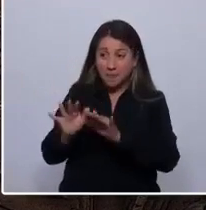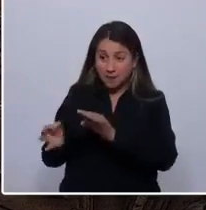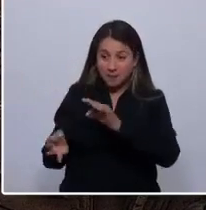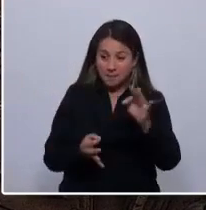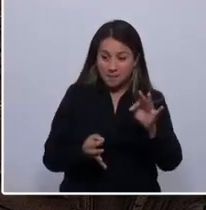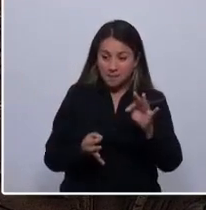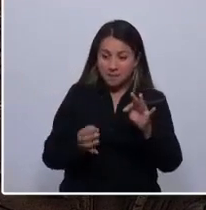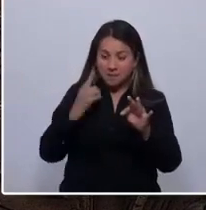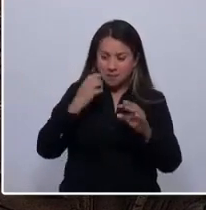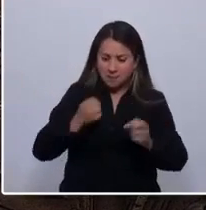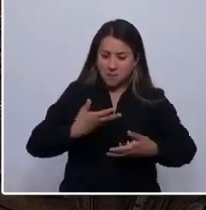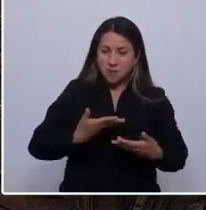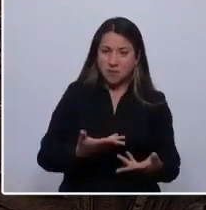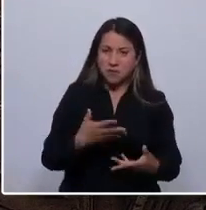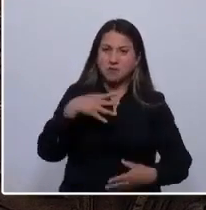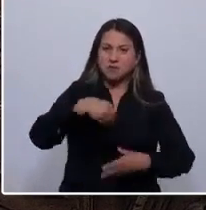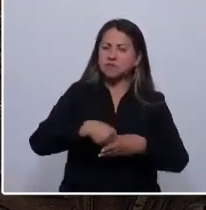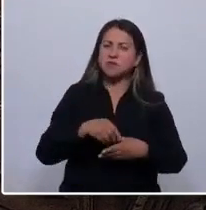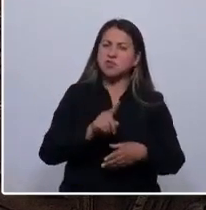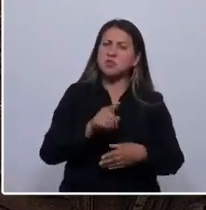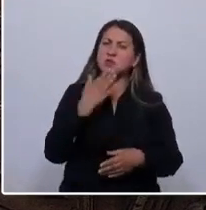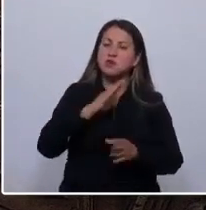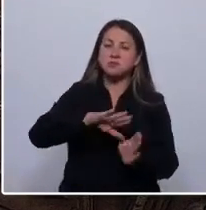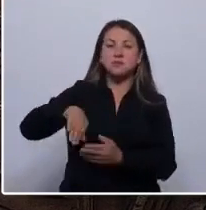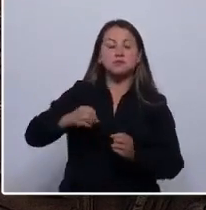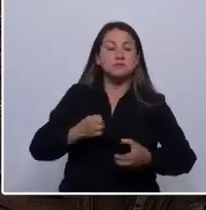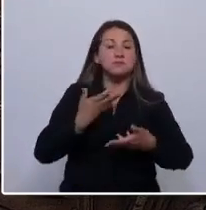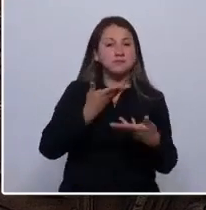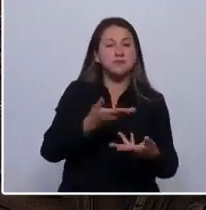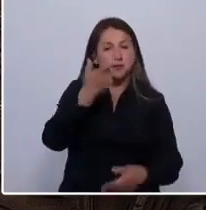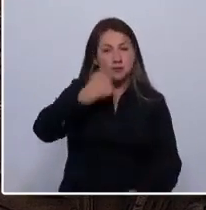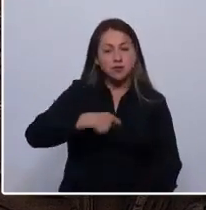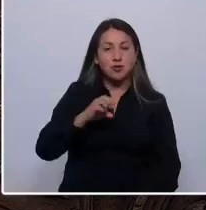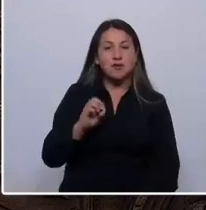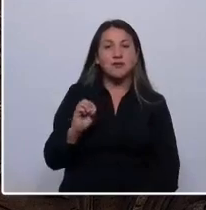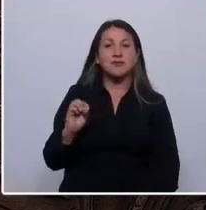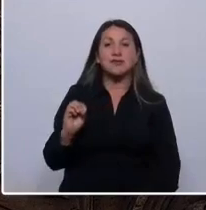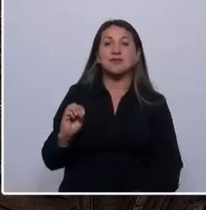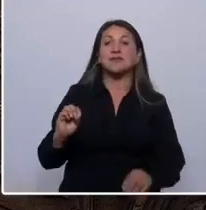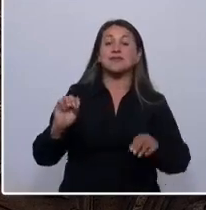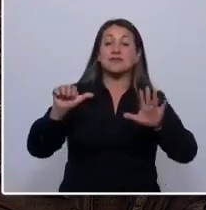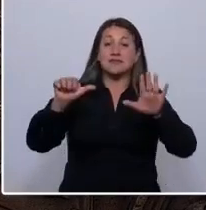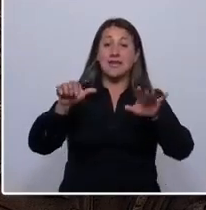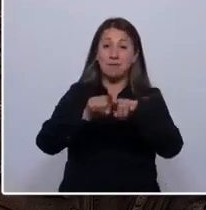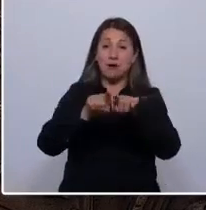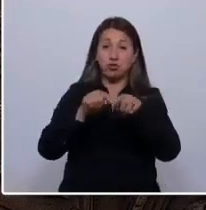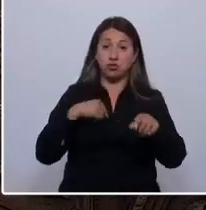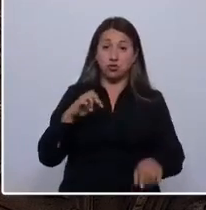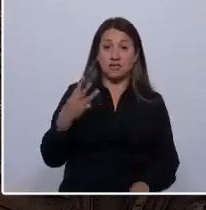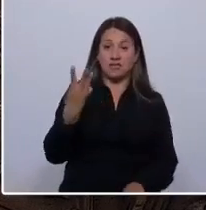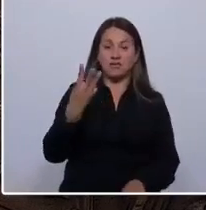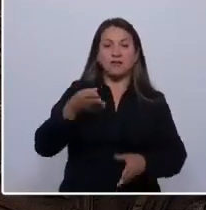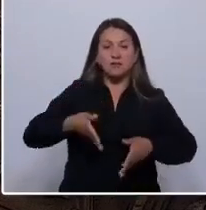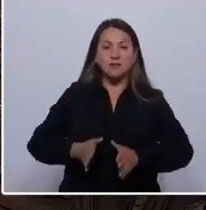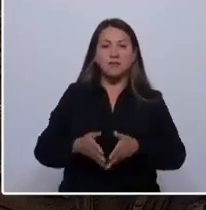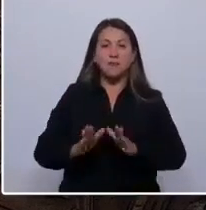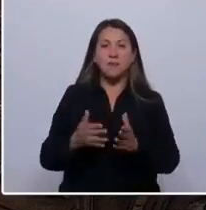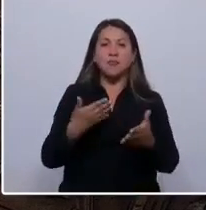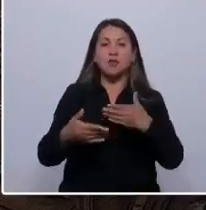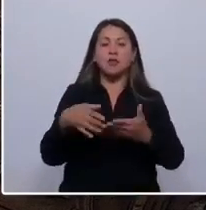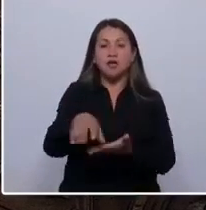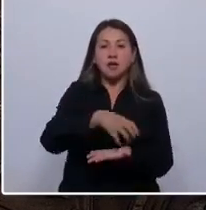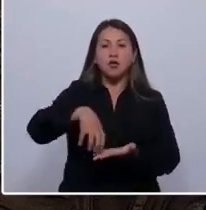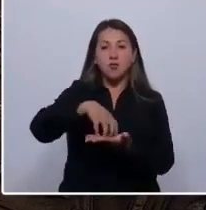que me llevaba a decir lo que siento. Soy la tercera de 6 hermanos, nacida en el Palqui, en la comuna